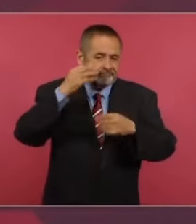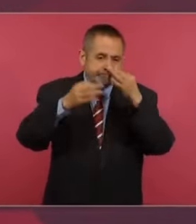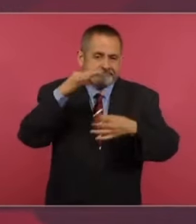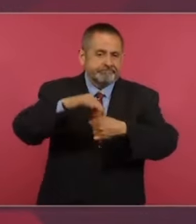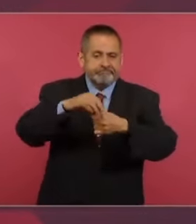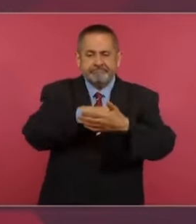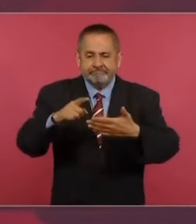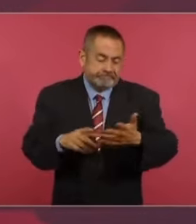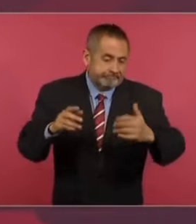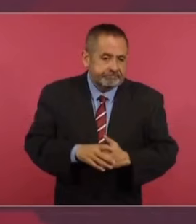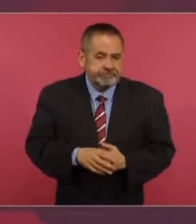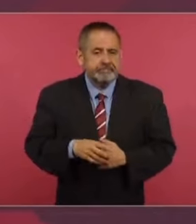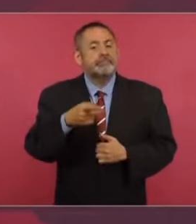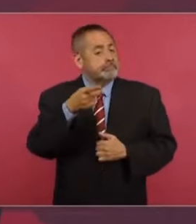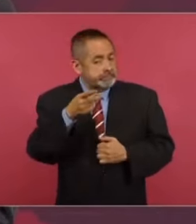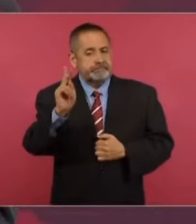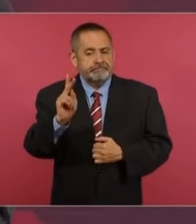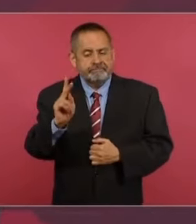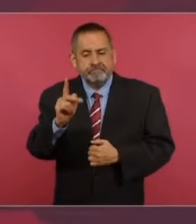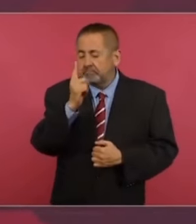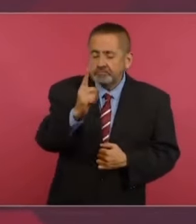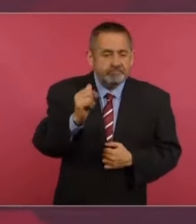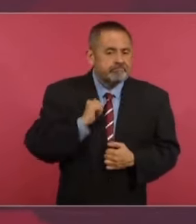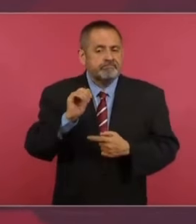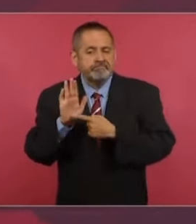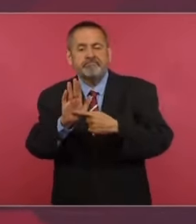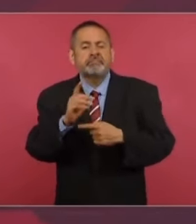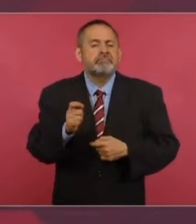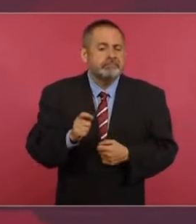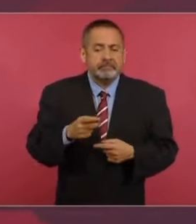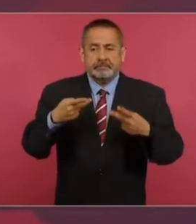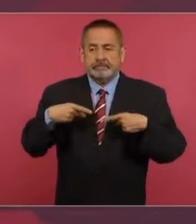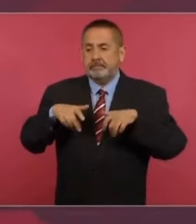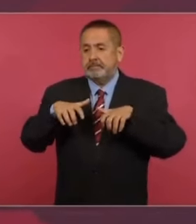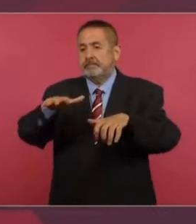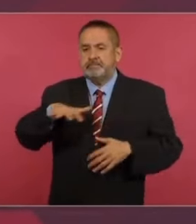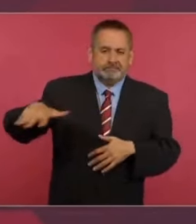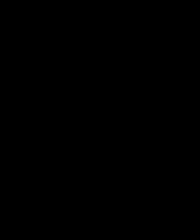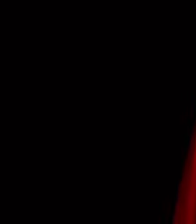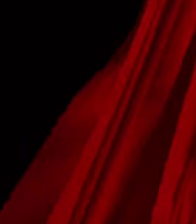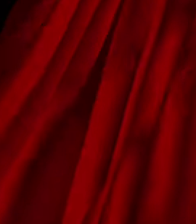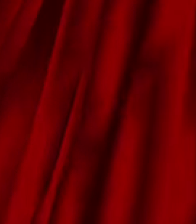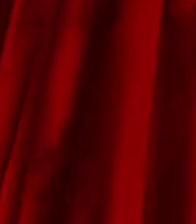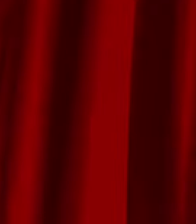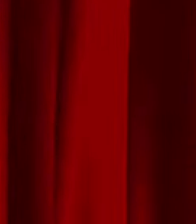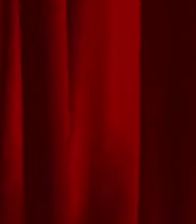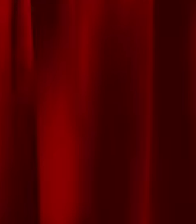tenemos la ventaja de que el pueblo es mucha pieza.